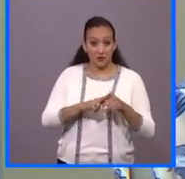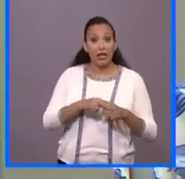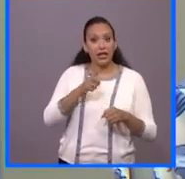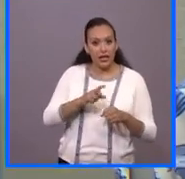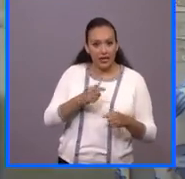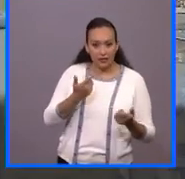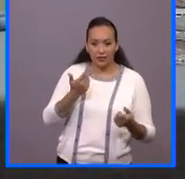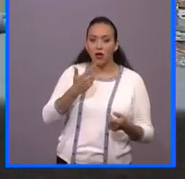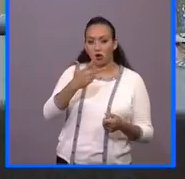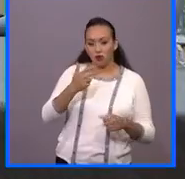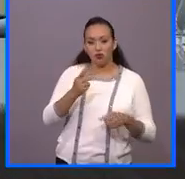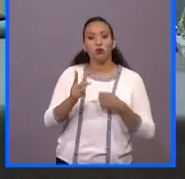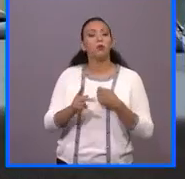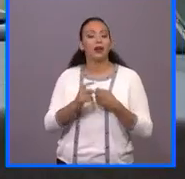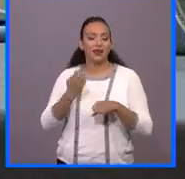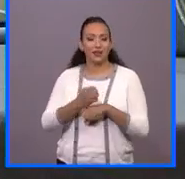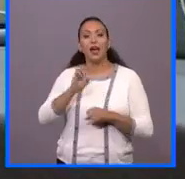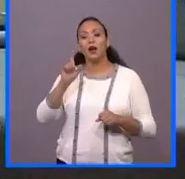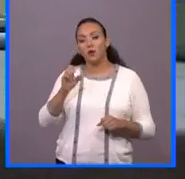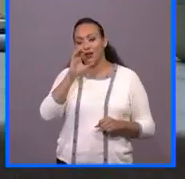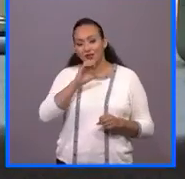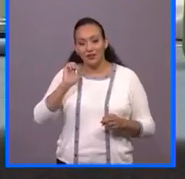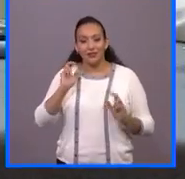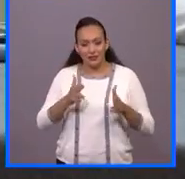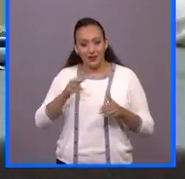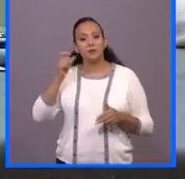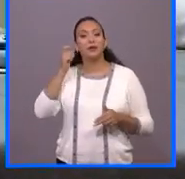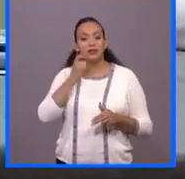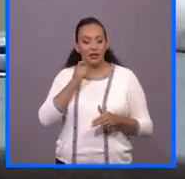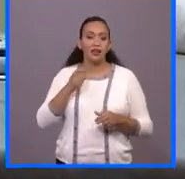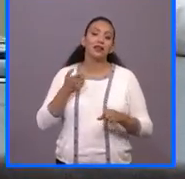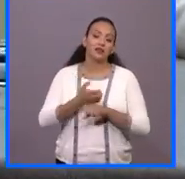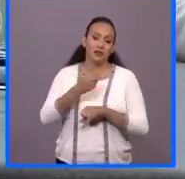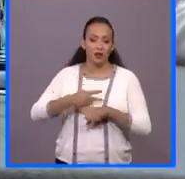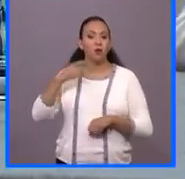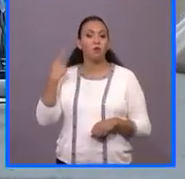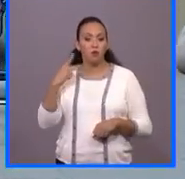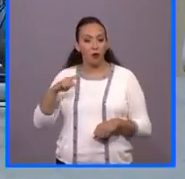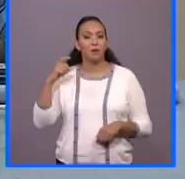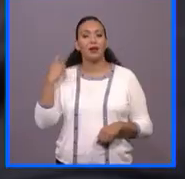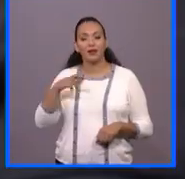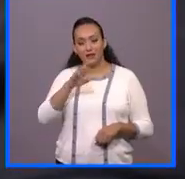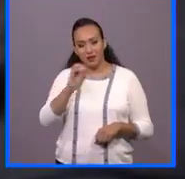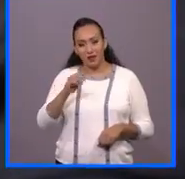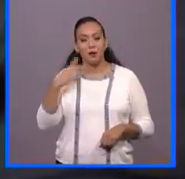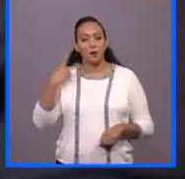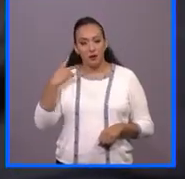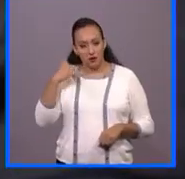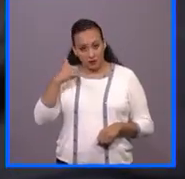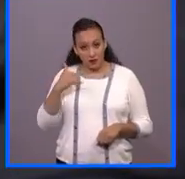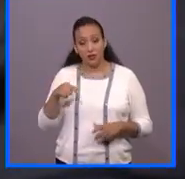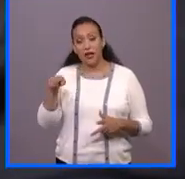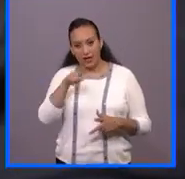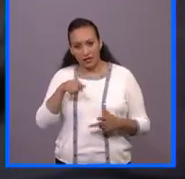entidades del país, Aguascalientes, Chiapas, Estado de México, Guerrero, Puebla, Quintana Roo, Veracruz y Yucatán, la vía penal